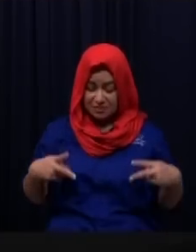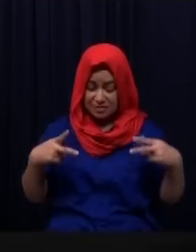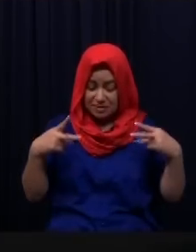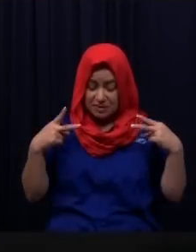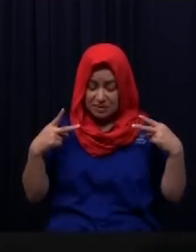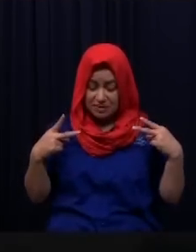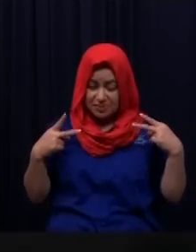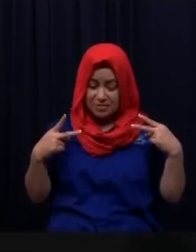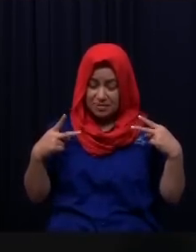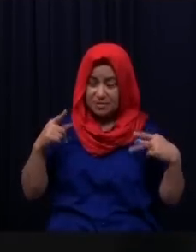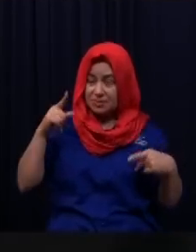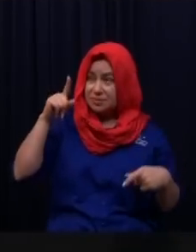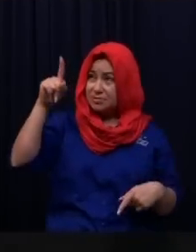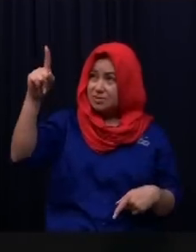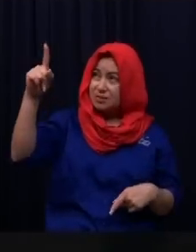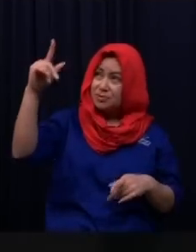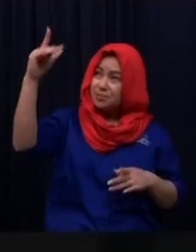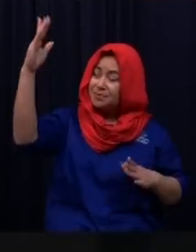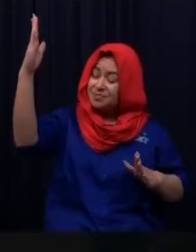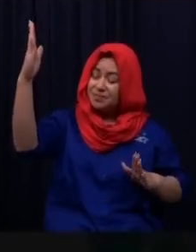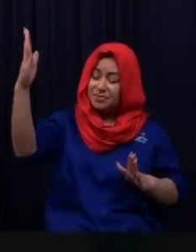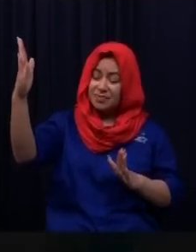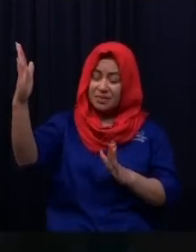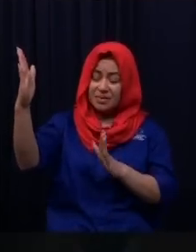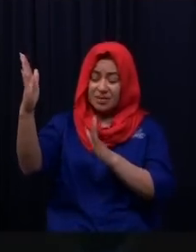Quiero estar.